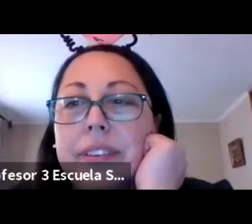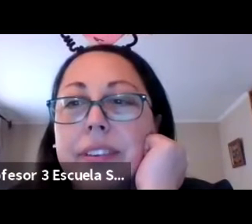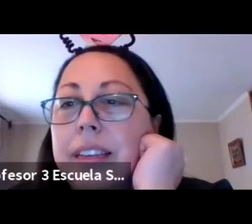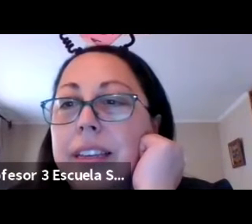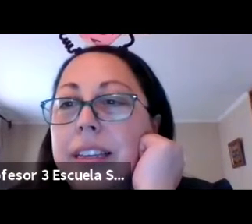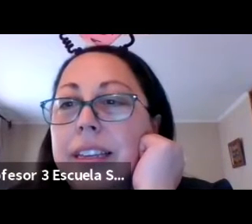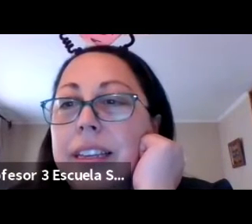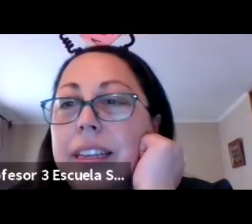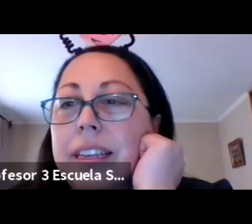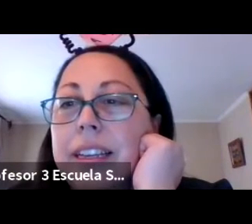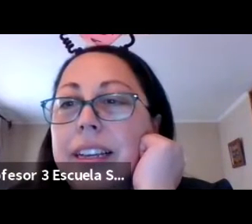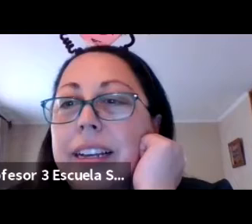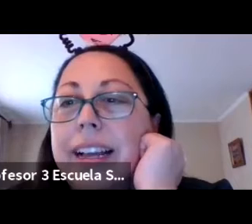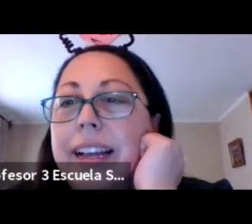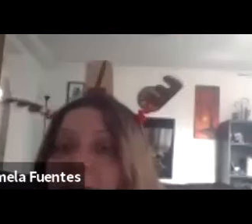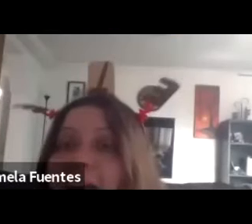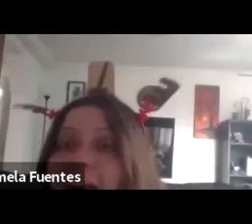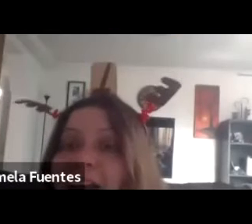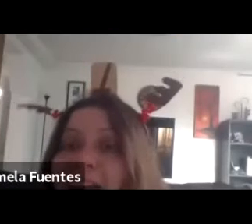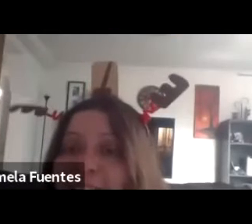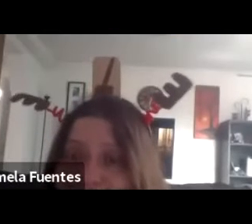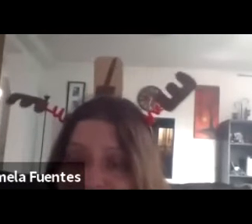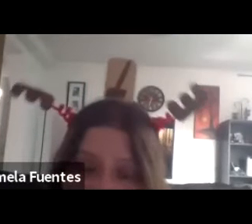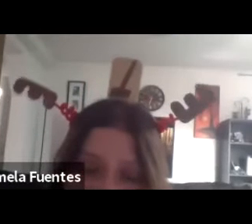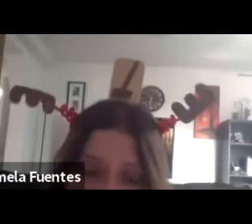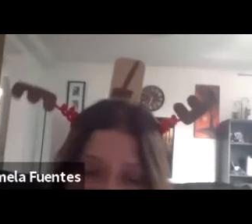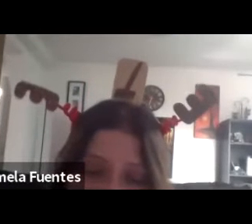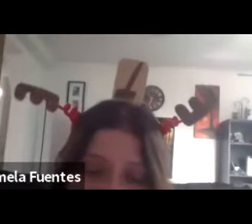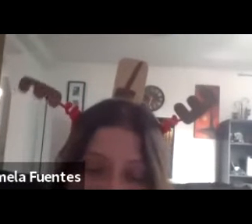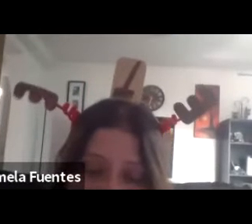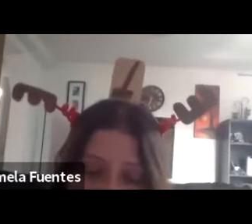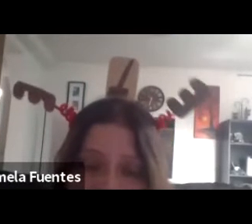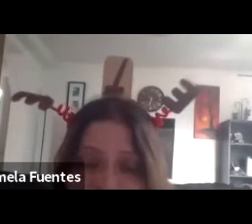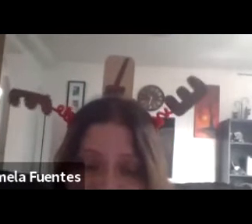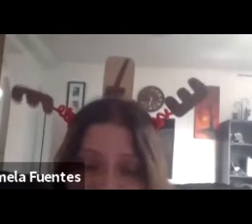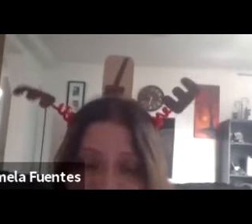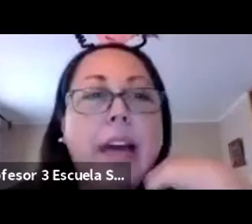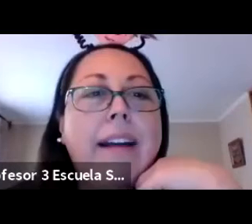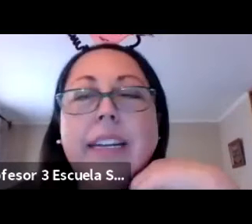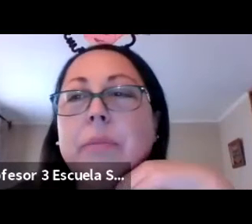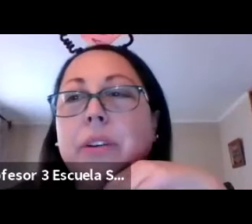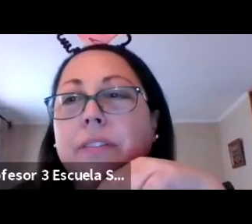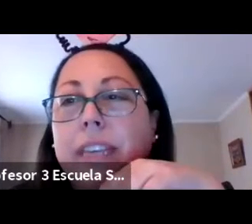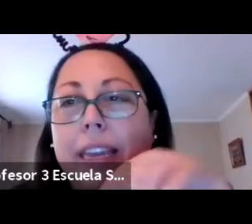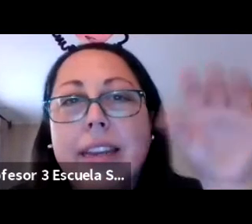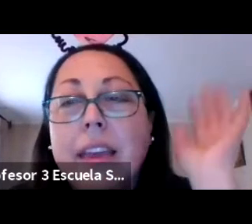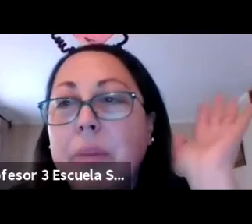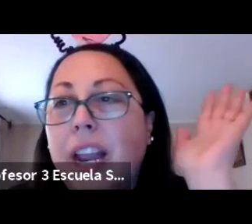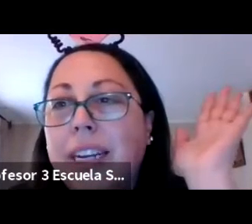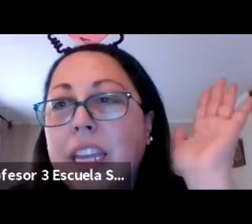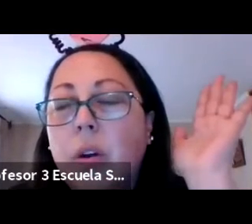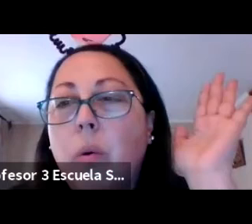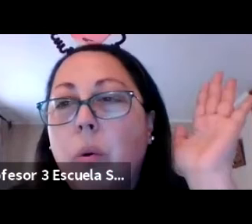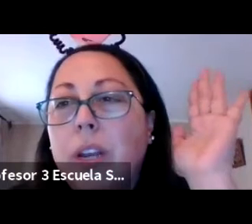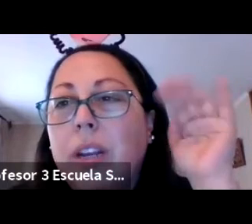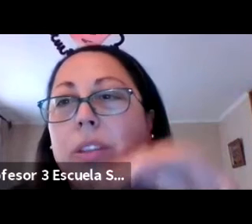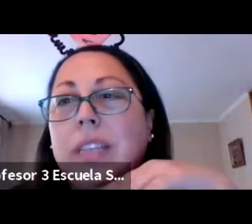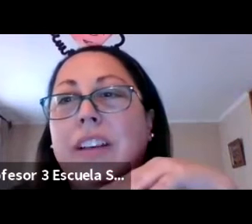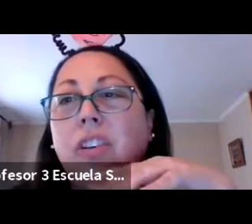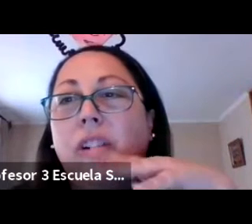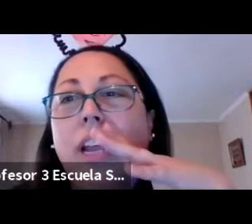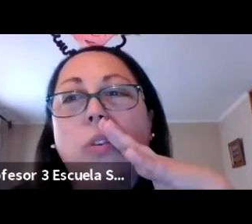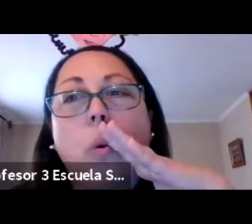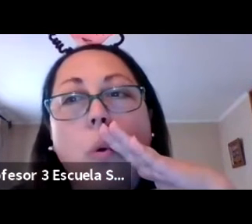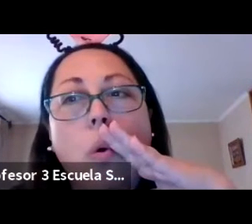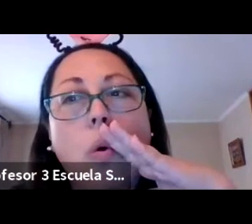Por eso no como limón. Es muy ácido. Las frutas son súper saludables, muy bien. Pero al rey